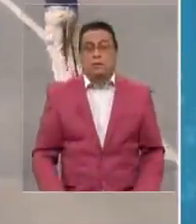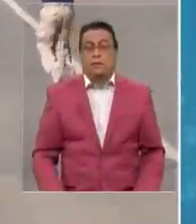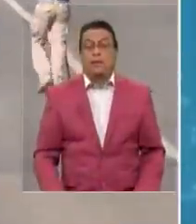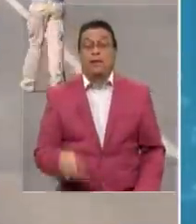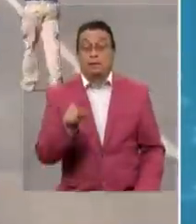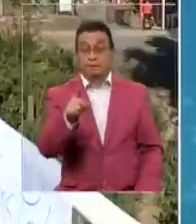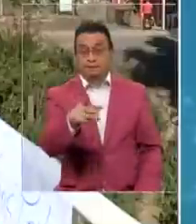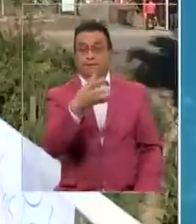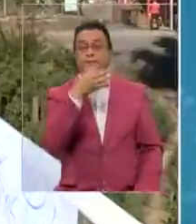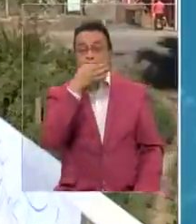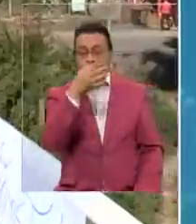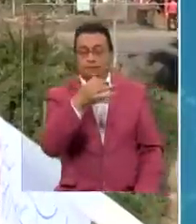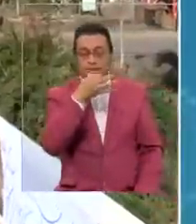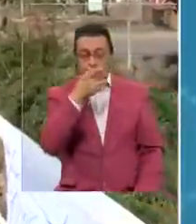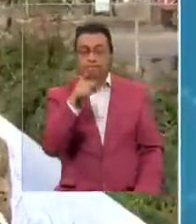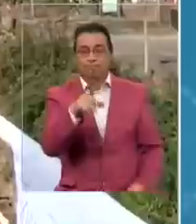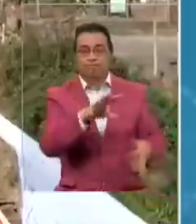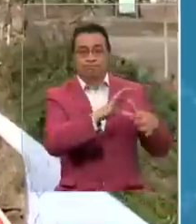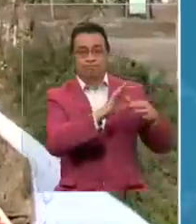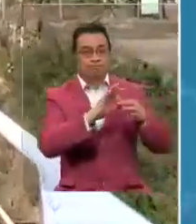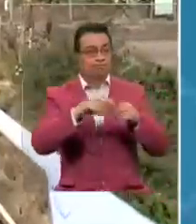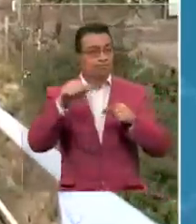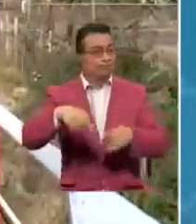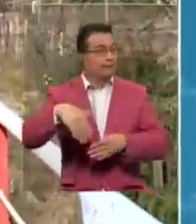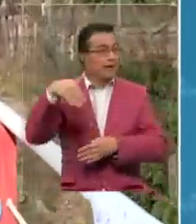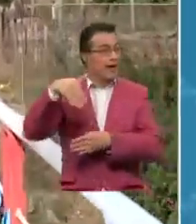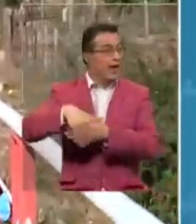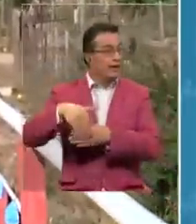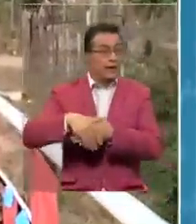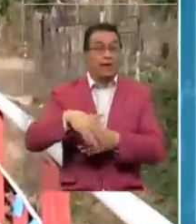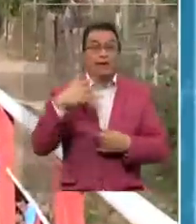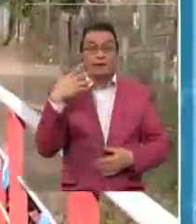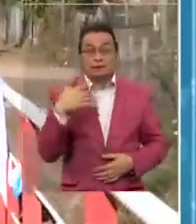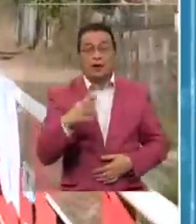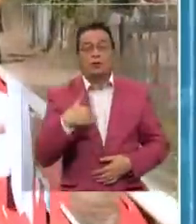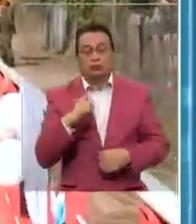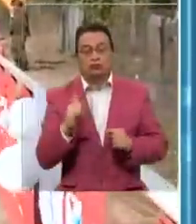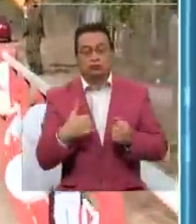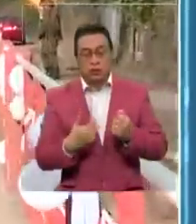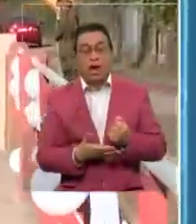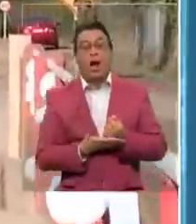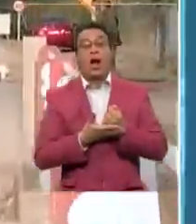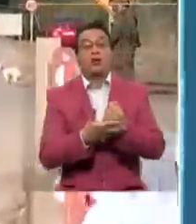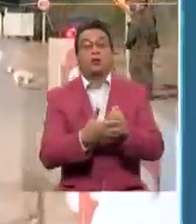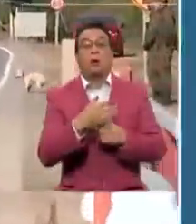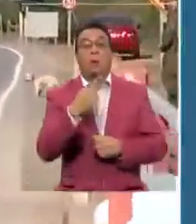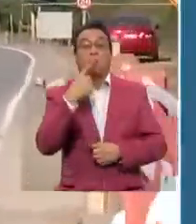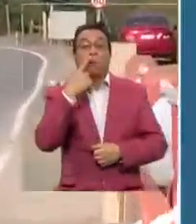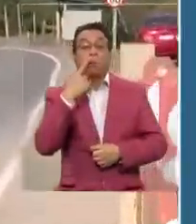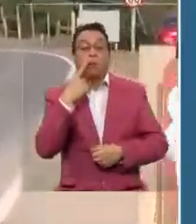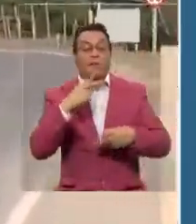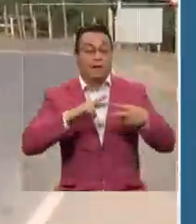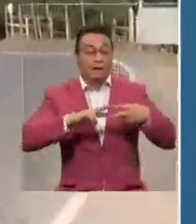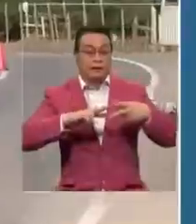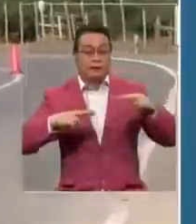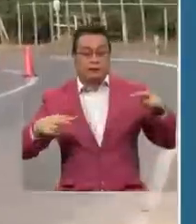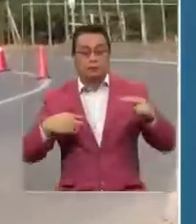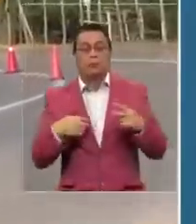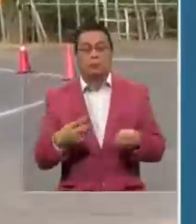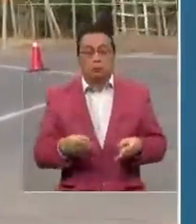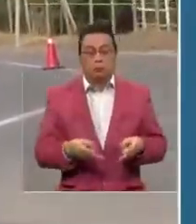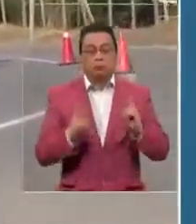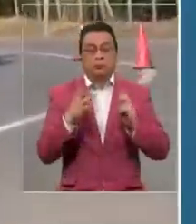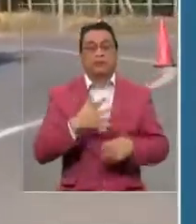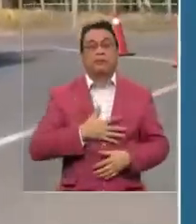Ahí está entonces su testimonio que hemos podido recoger en horas de esta tarde, dispuesto a colaborar, a hacerse una prueba incluso de ADN. Él lo que quiere